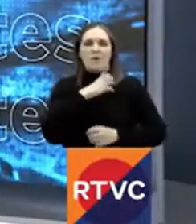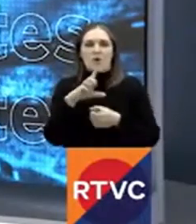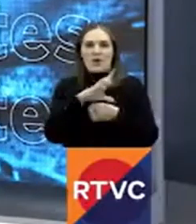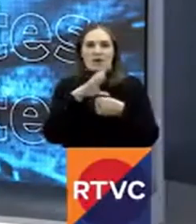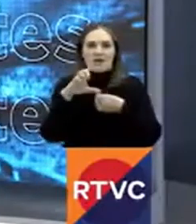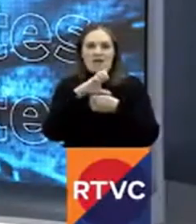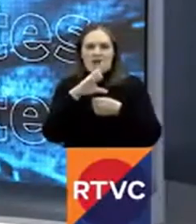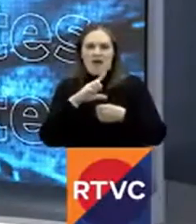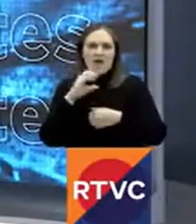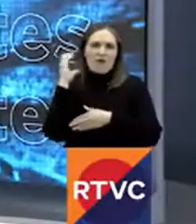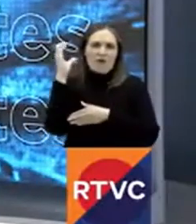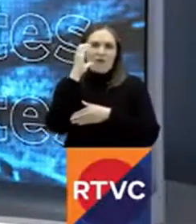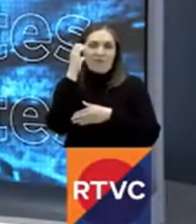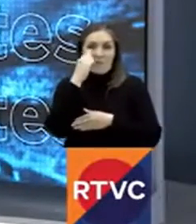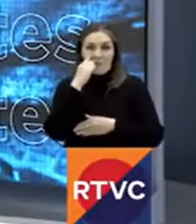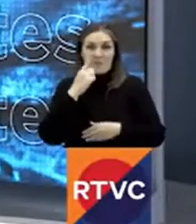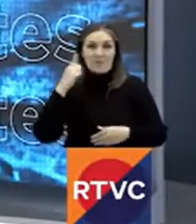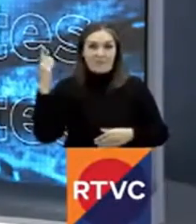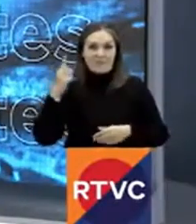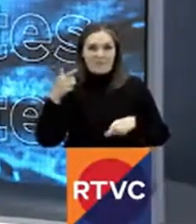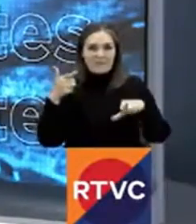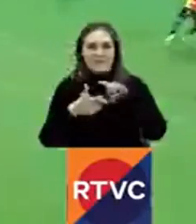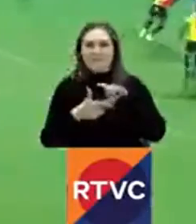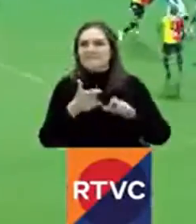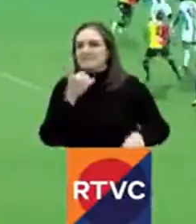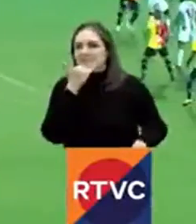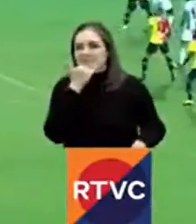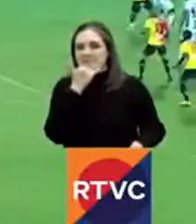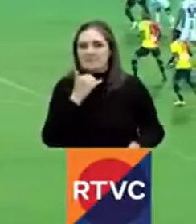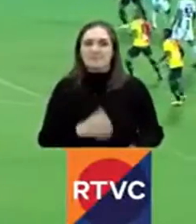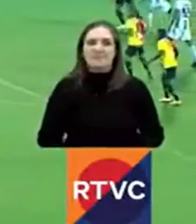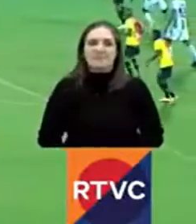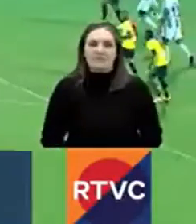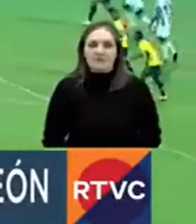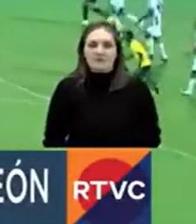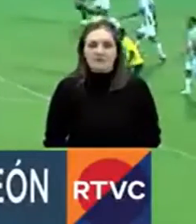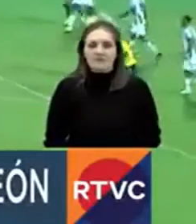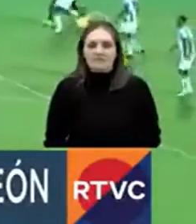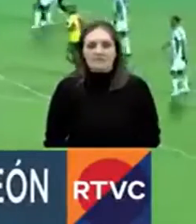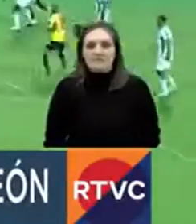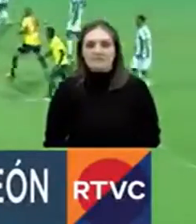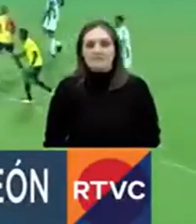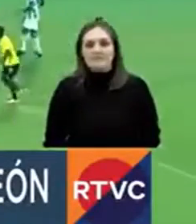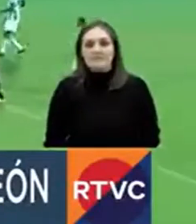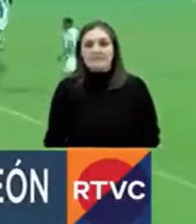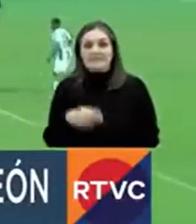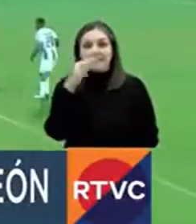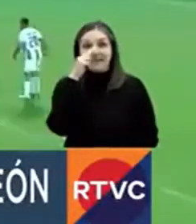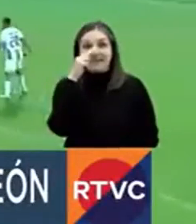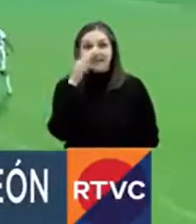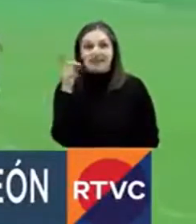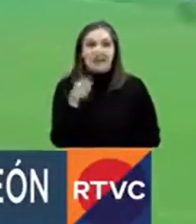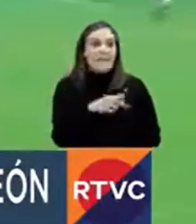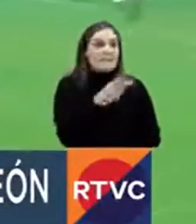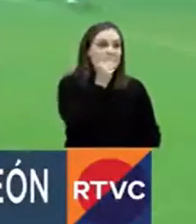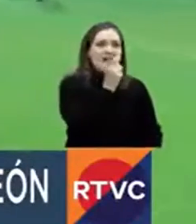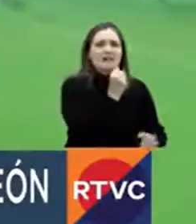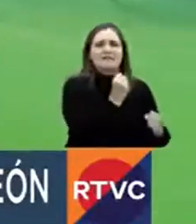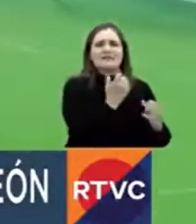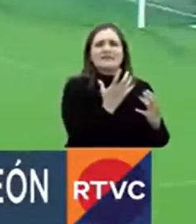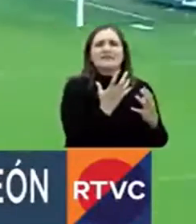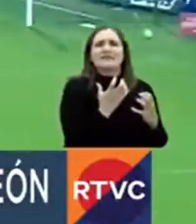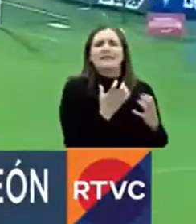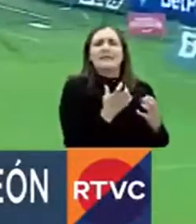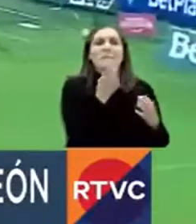perdiendo. Repasemos las acciones del compromiso y vámonos a ver al héroe del Pereira, que los tenía ilusionados porque fue un primer tiempo para